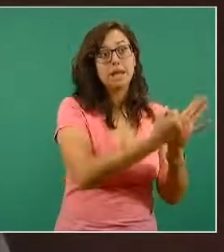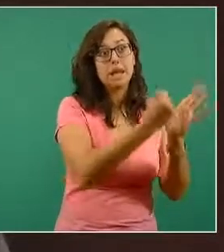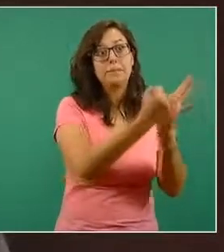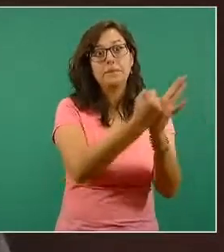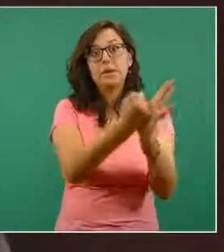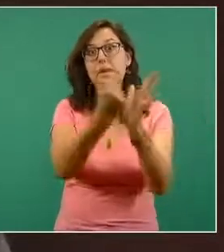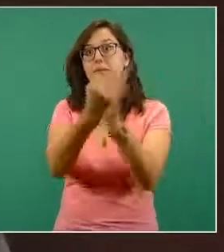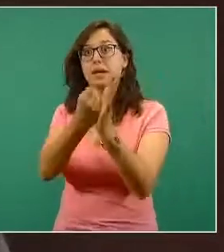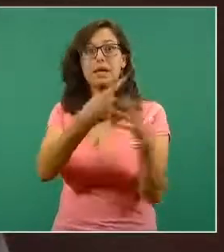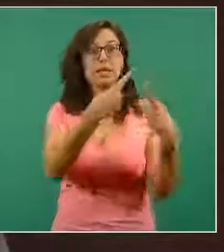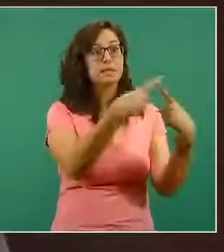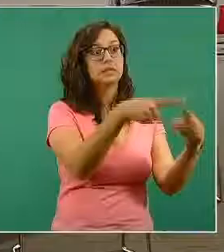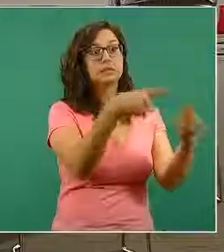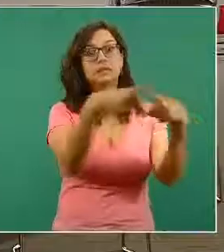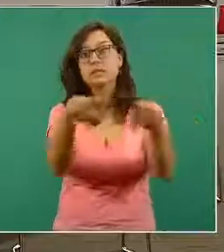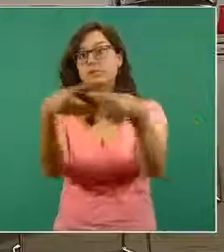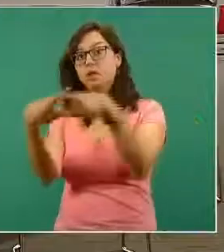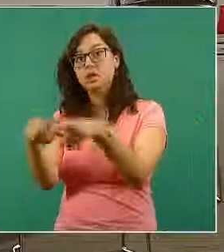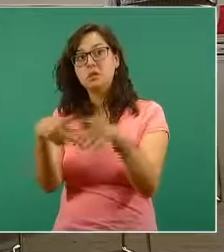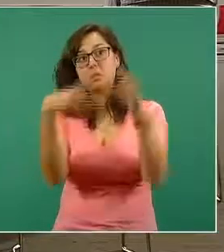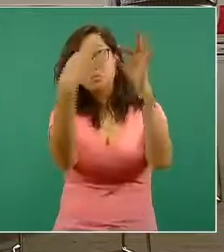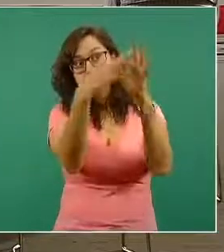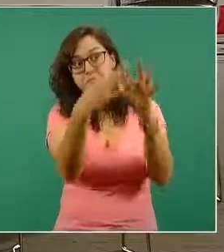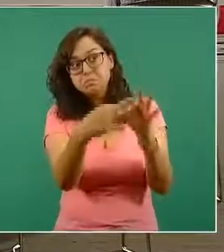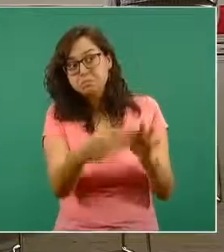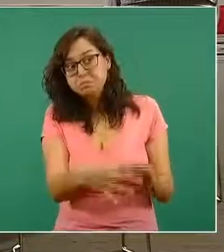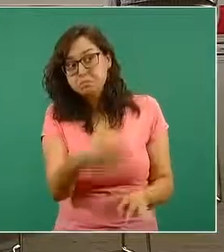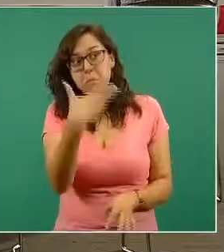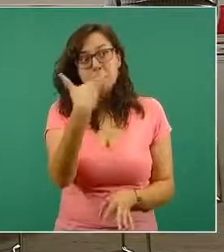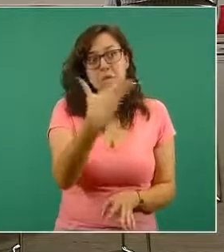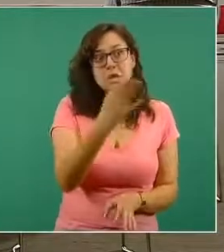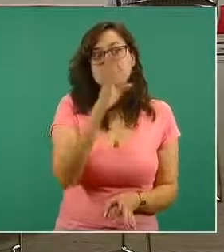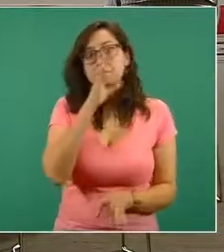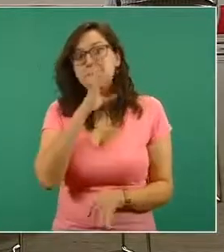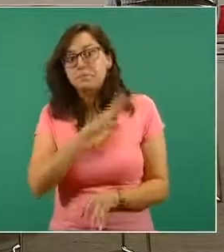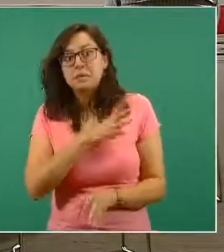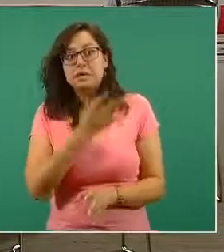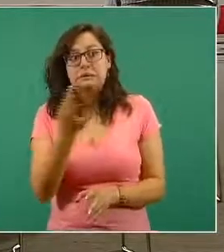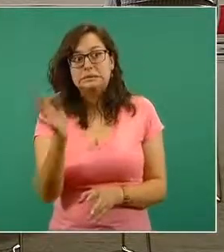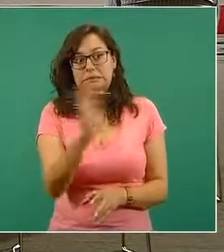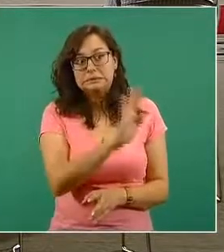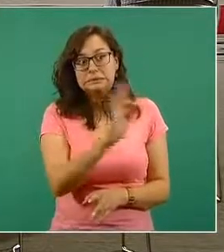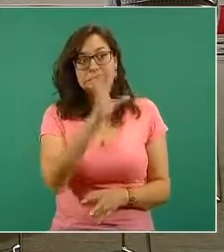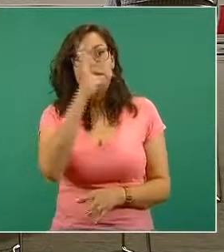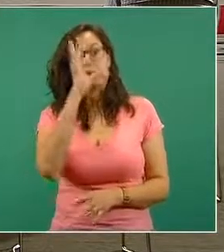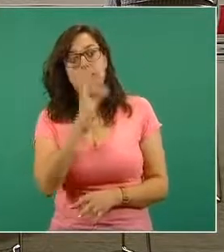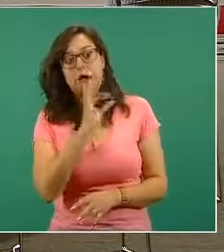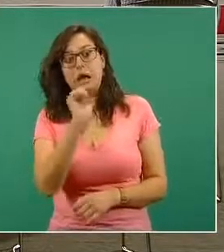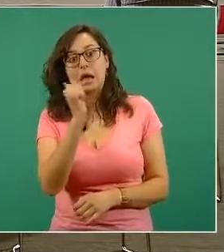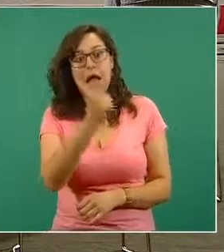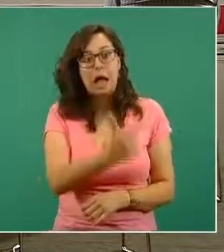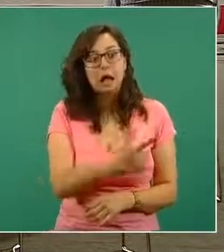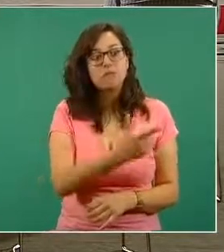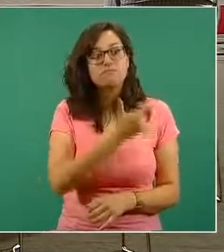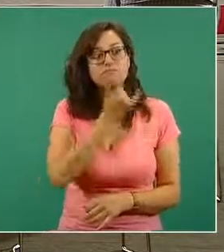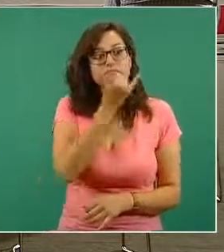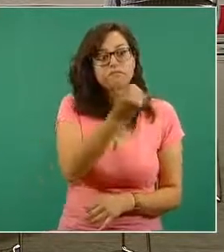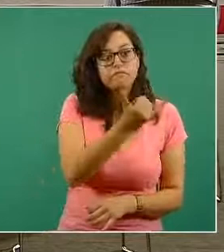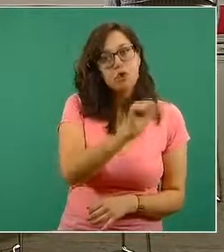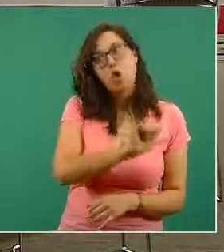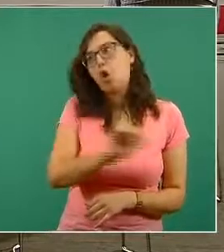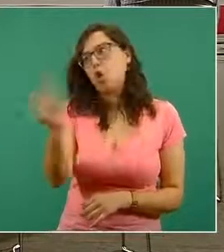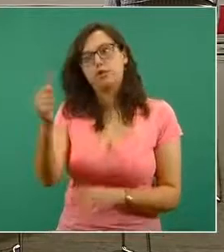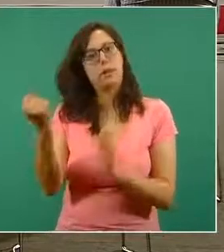las casas comerciales con las que tenemos los contratos, y si vemos que se modifican, se disminuyen, pues tendremos que tener